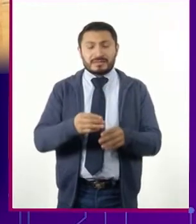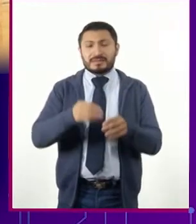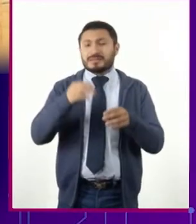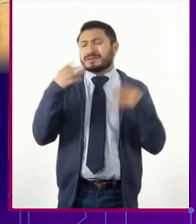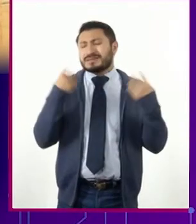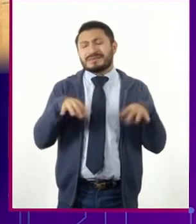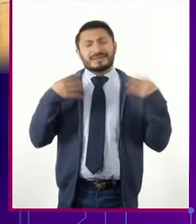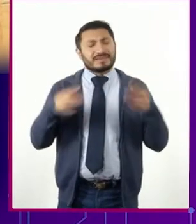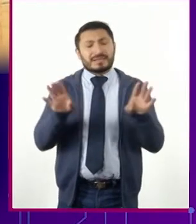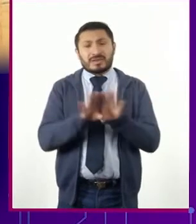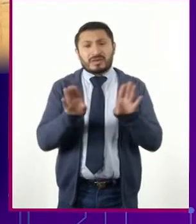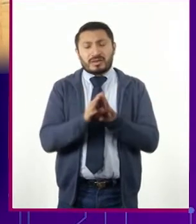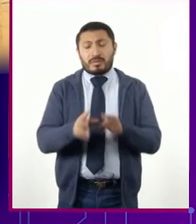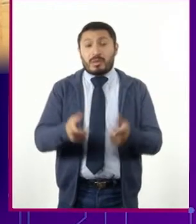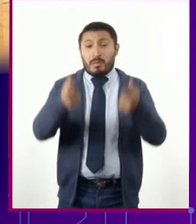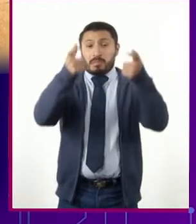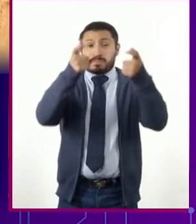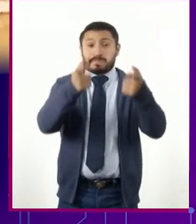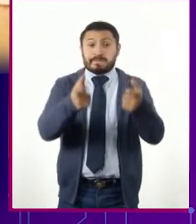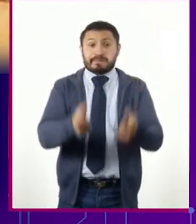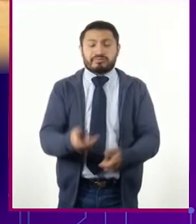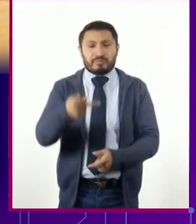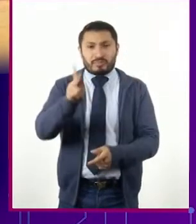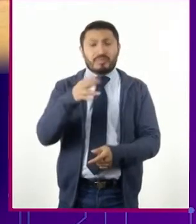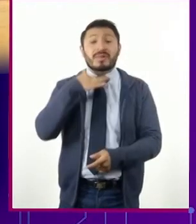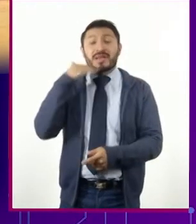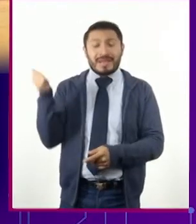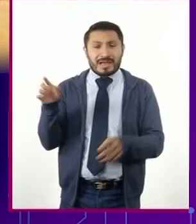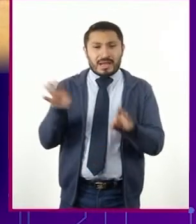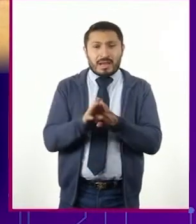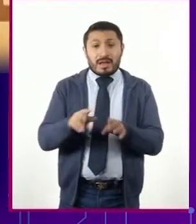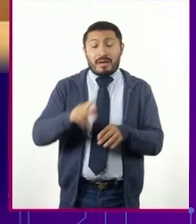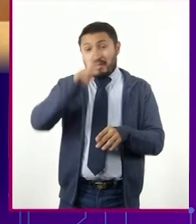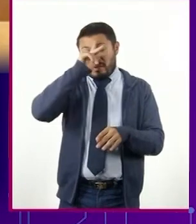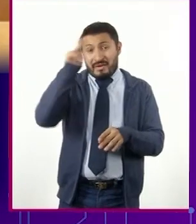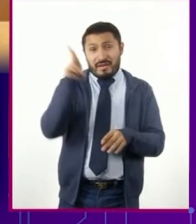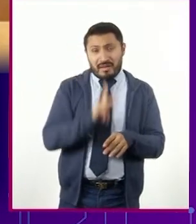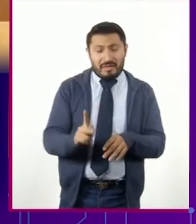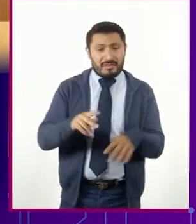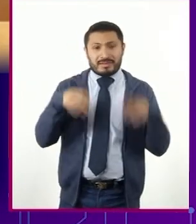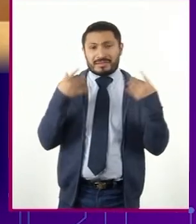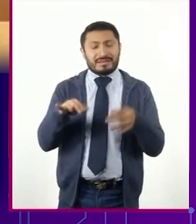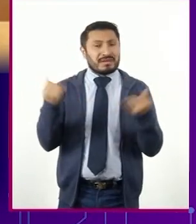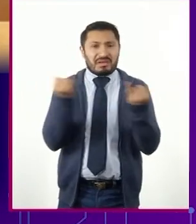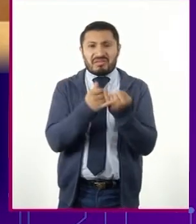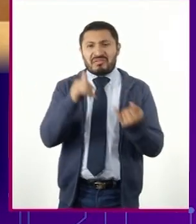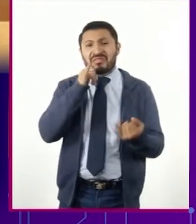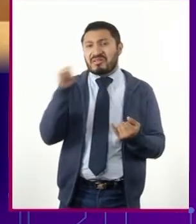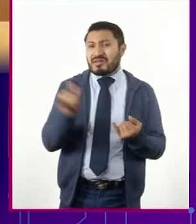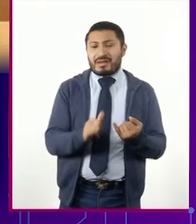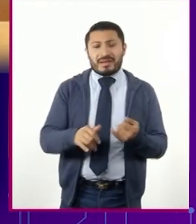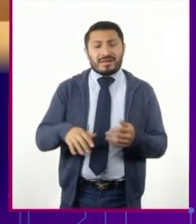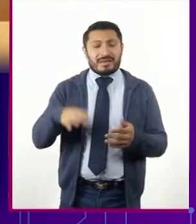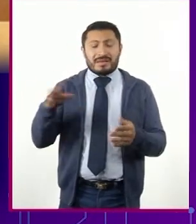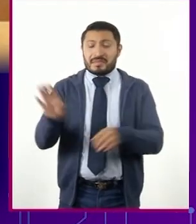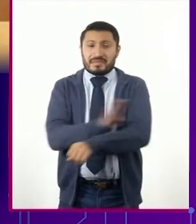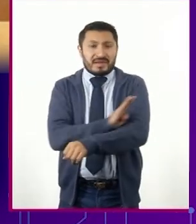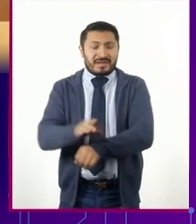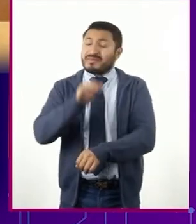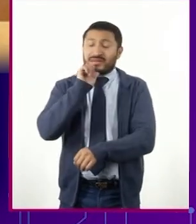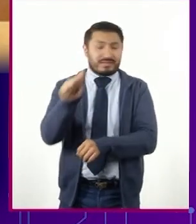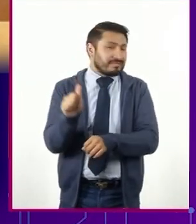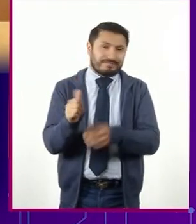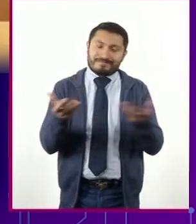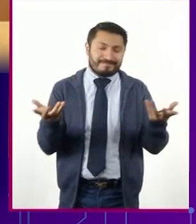una grave crisis económica, pero Alemania llevó la peor parte. Igual que Italia, que no obtuvo el beneficio que